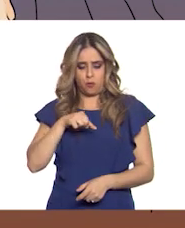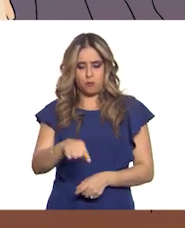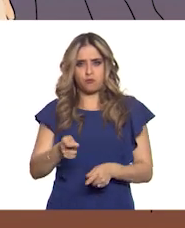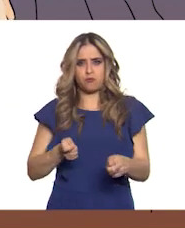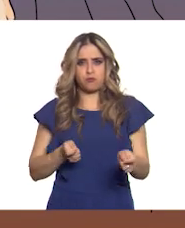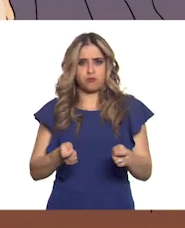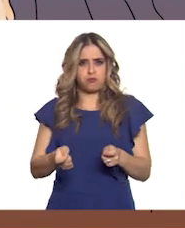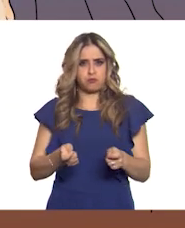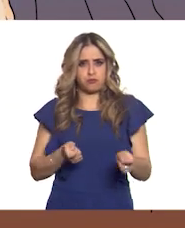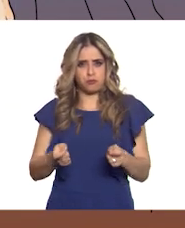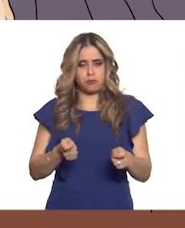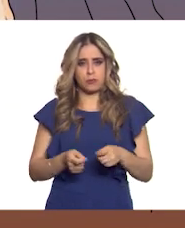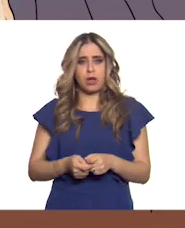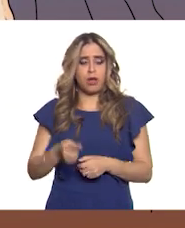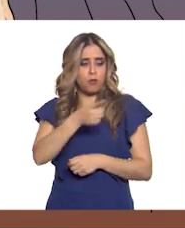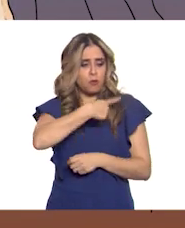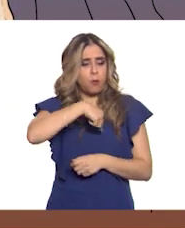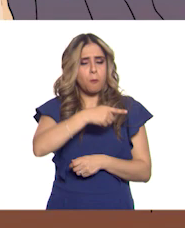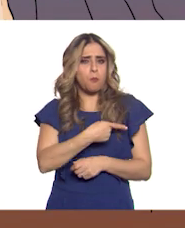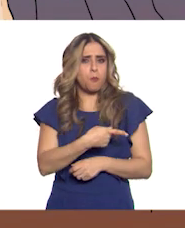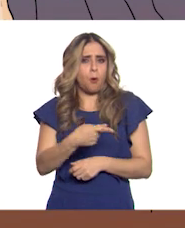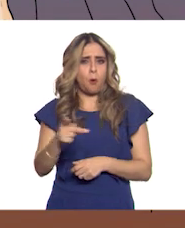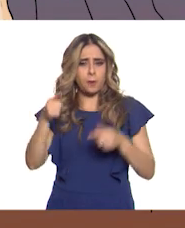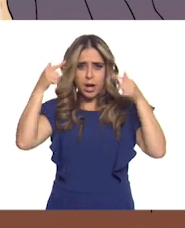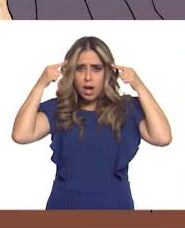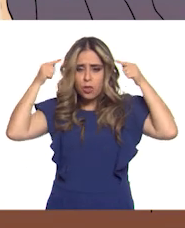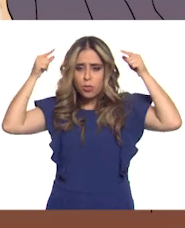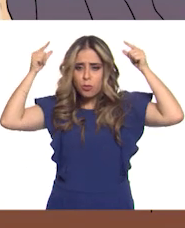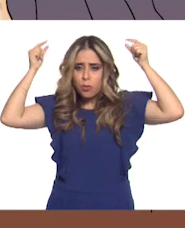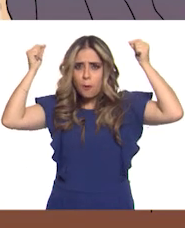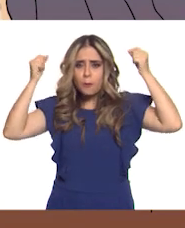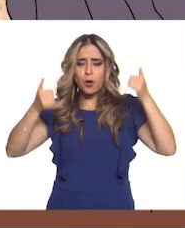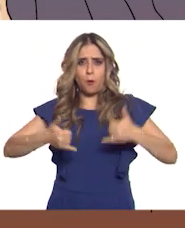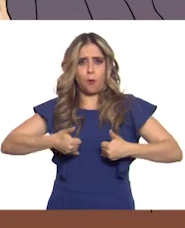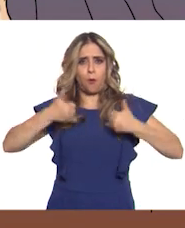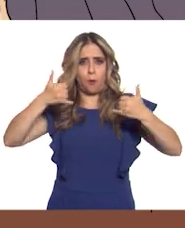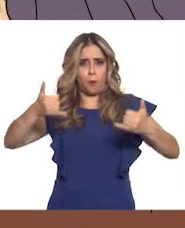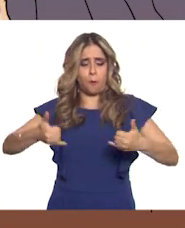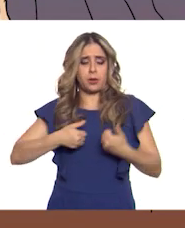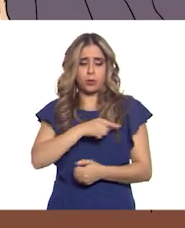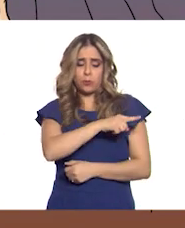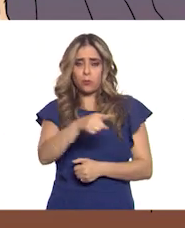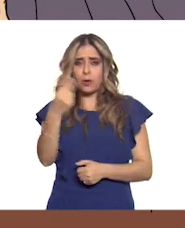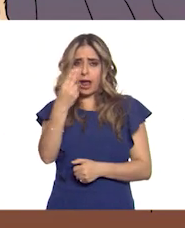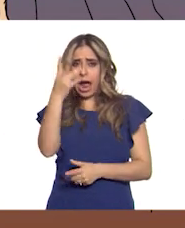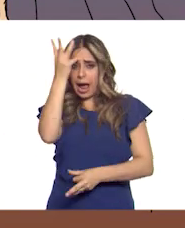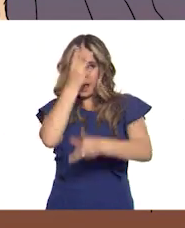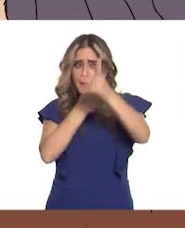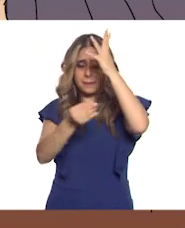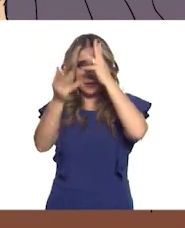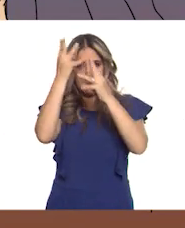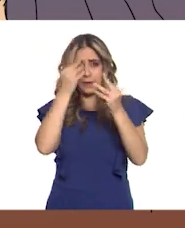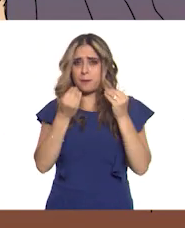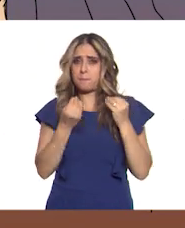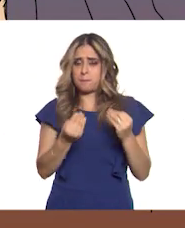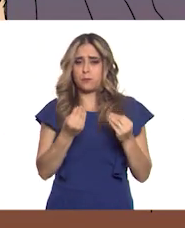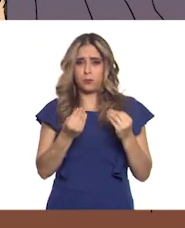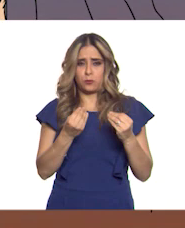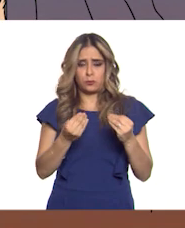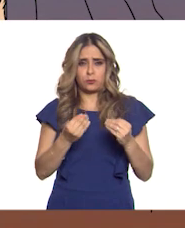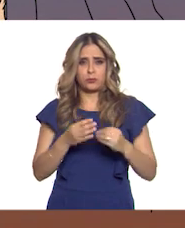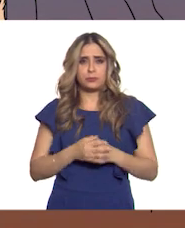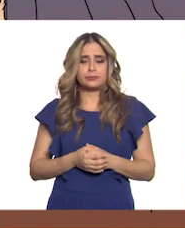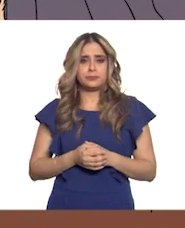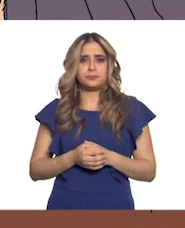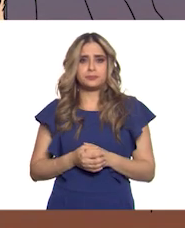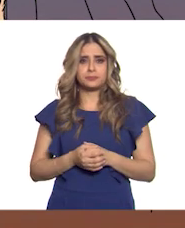Vosotros, pobrecillos gnomos, jóvenes, tenéis mucho que aprender. Bajo los retoños de